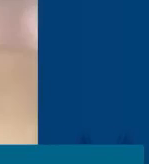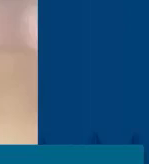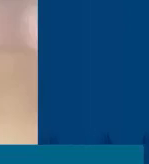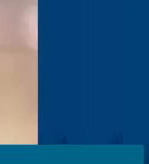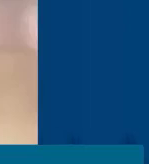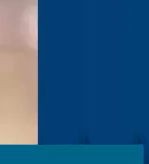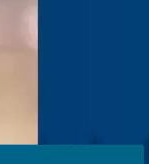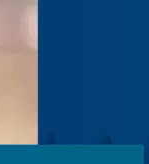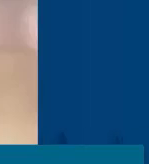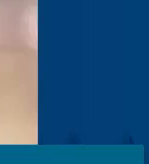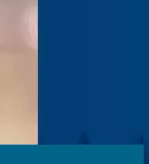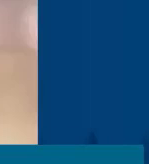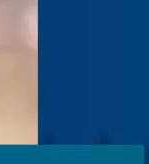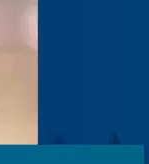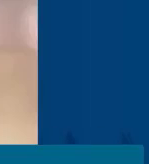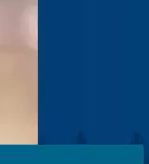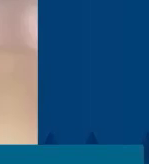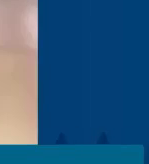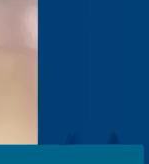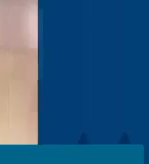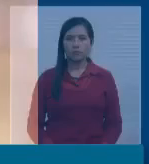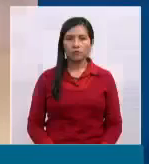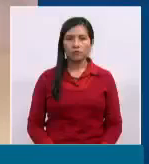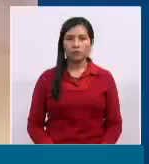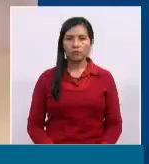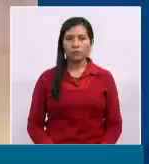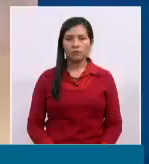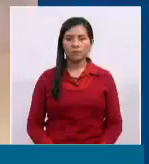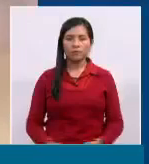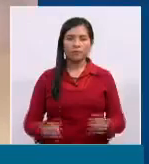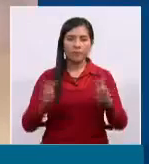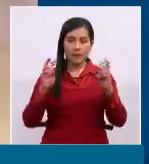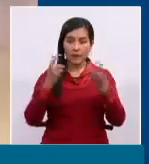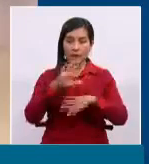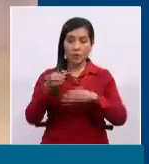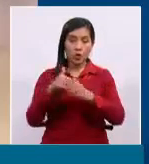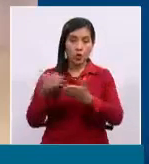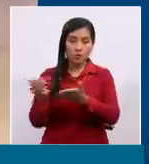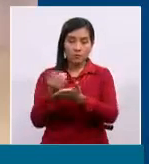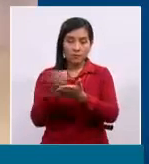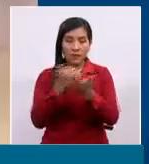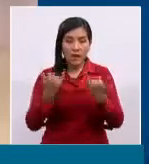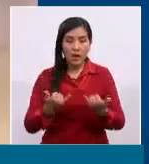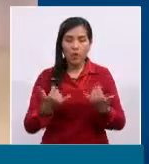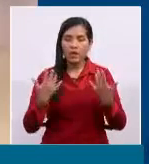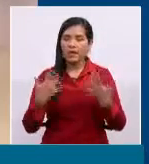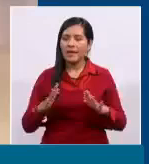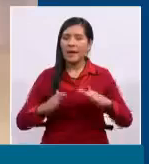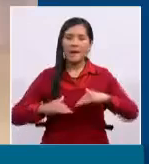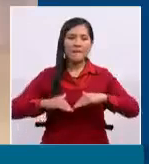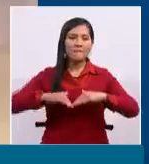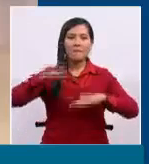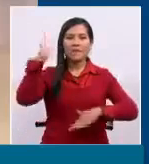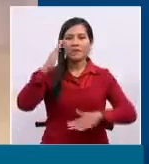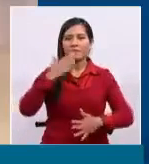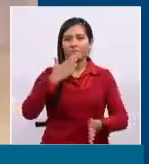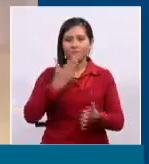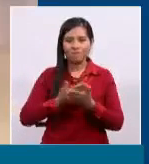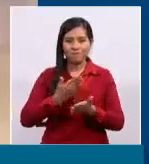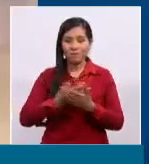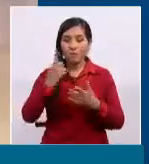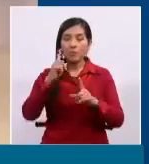23.925.919 bolivianos, los cuales sirven para el mantenimiento de la red vial fundamental,